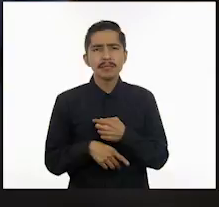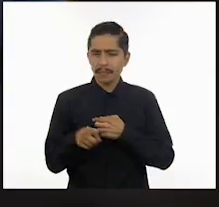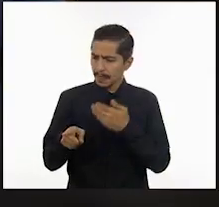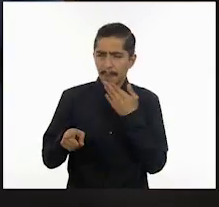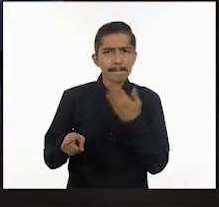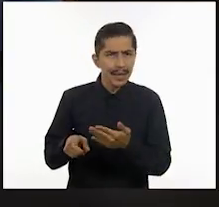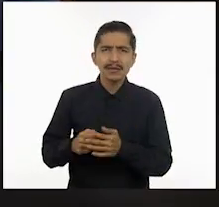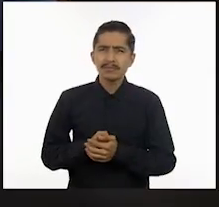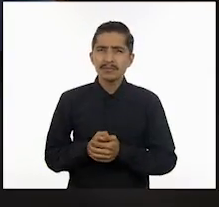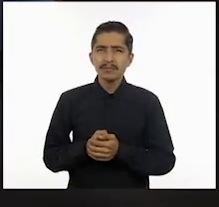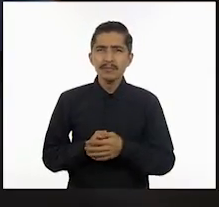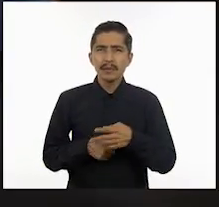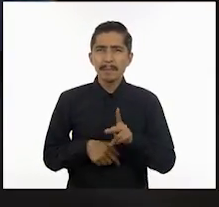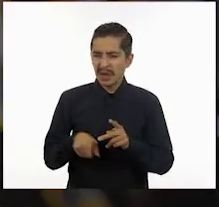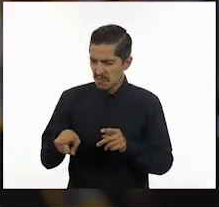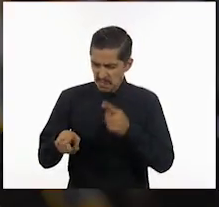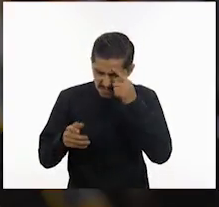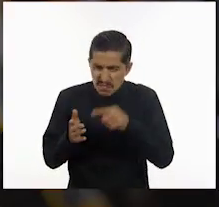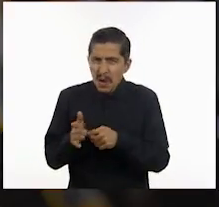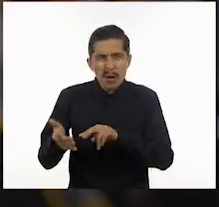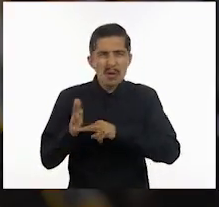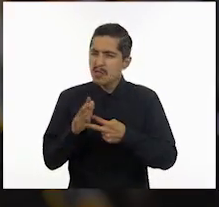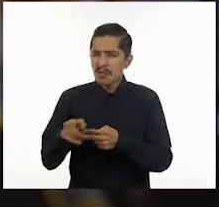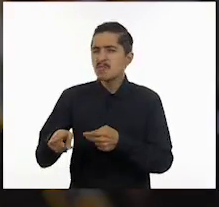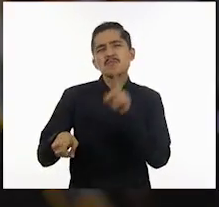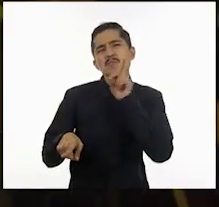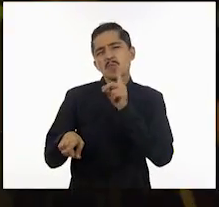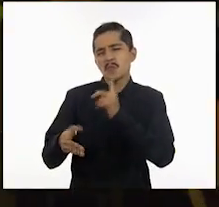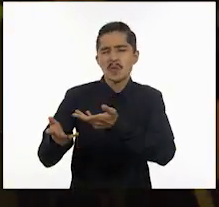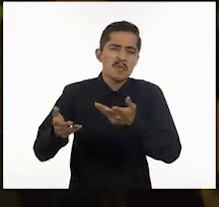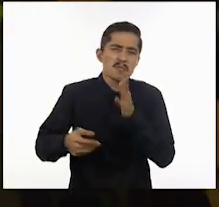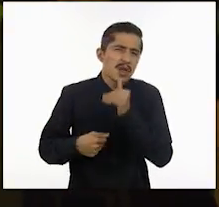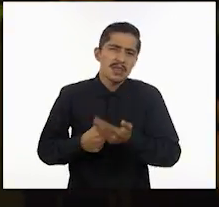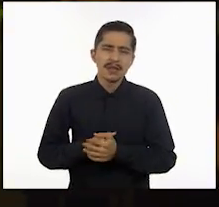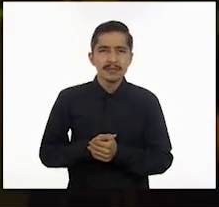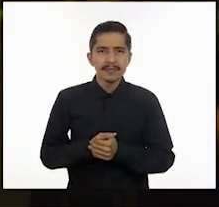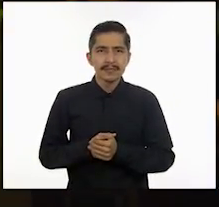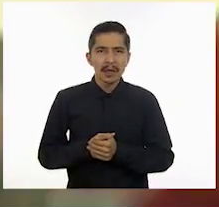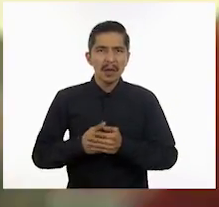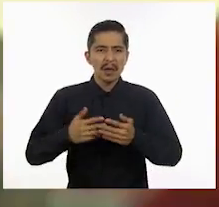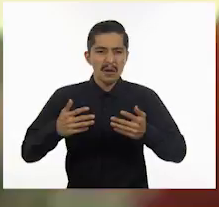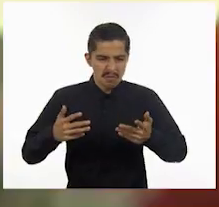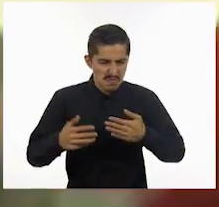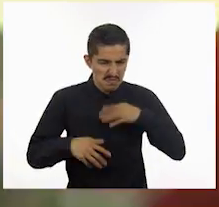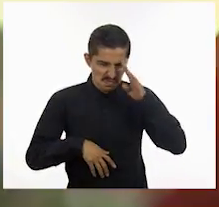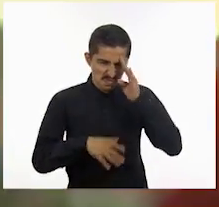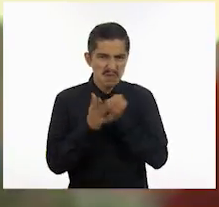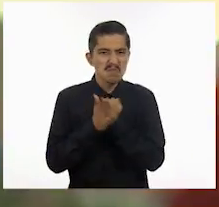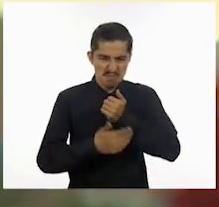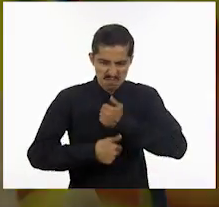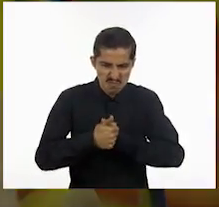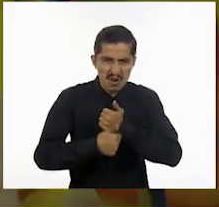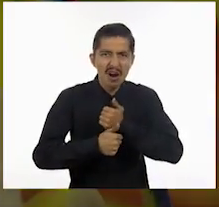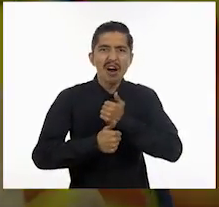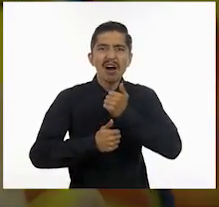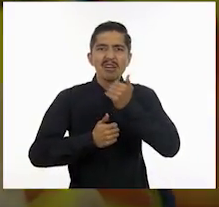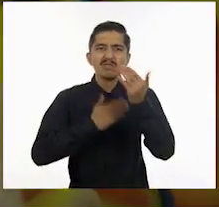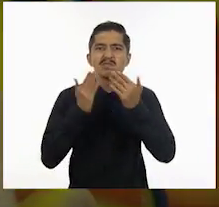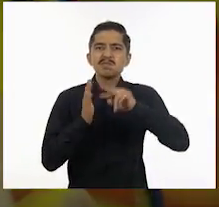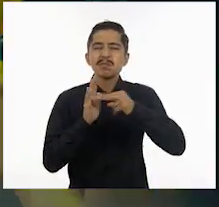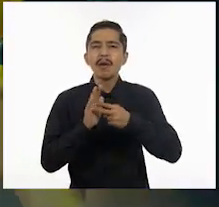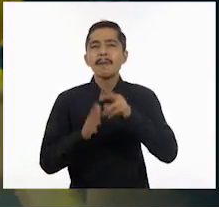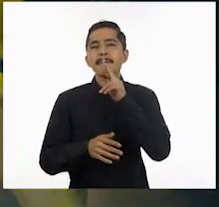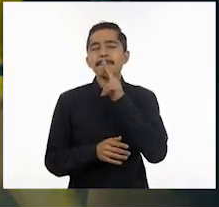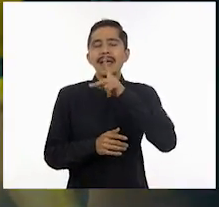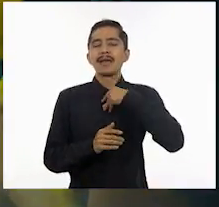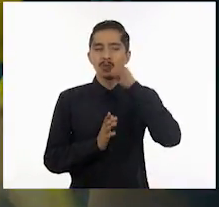bien, pero no creo que seas ingeniero, tú eres mujer. Entonces decidí estudiar ingeniería. Pienso que ha sido una de las